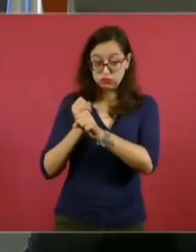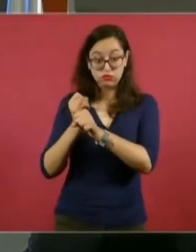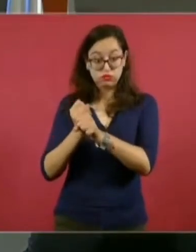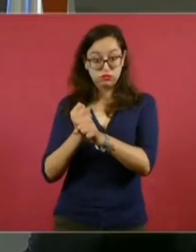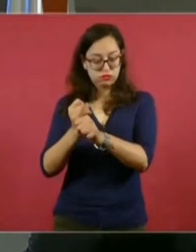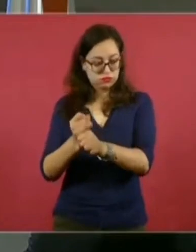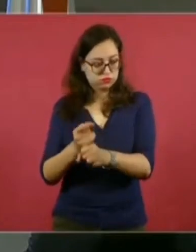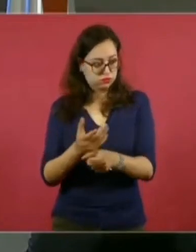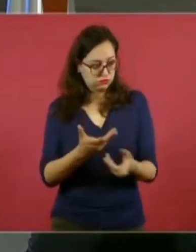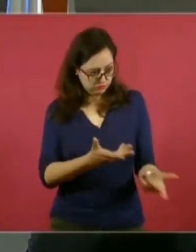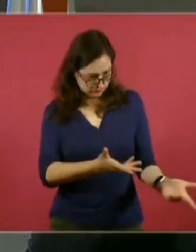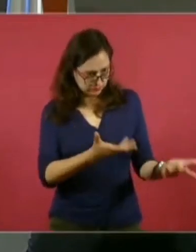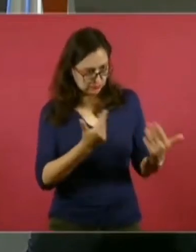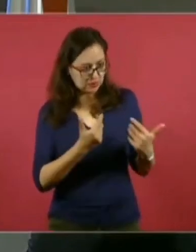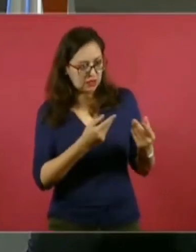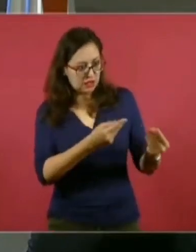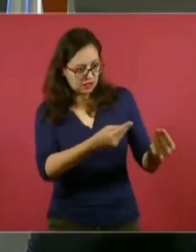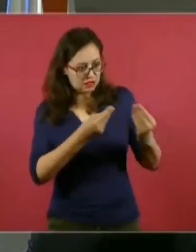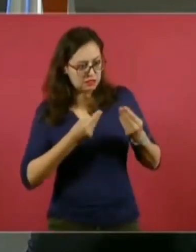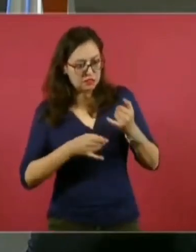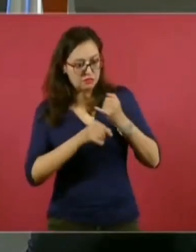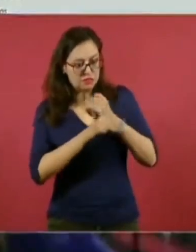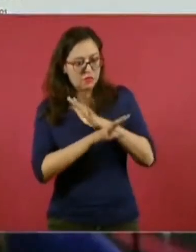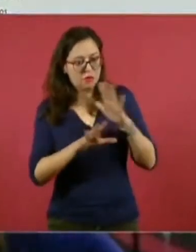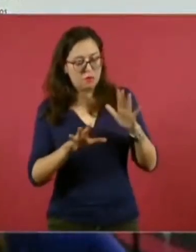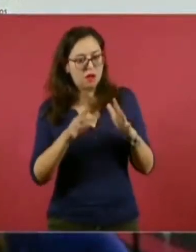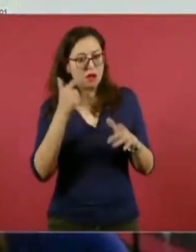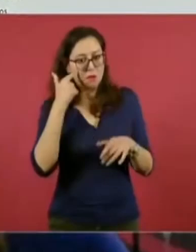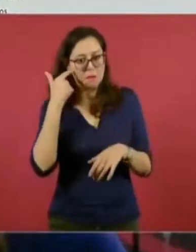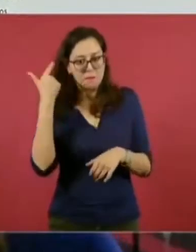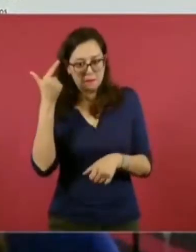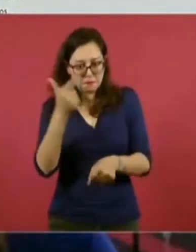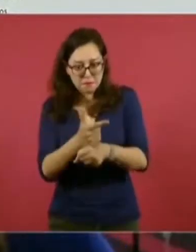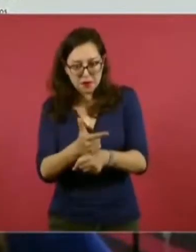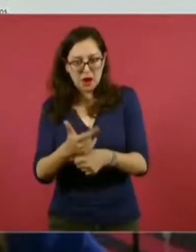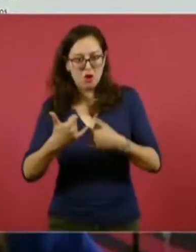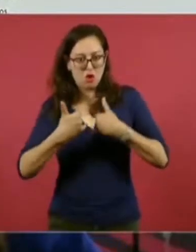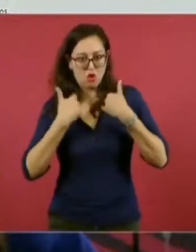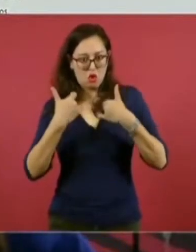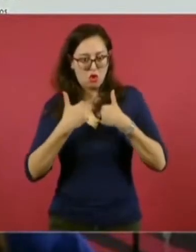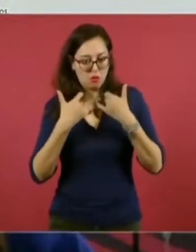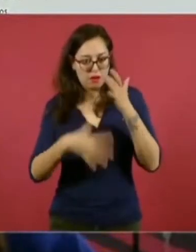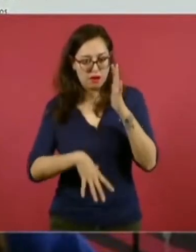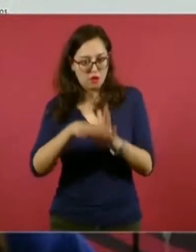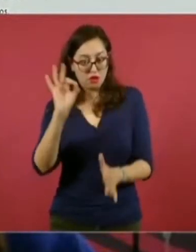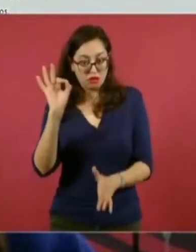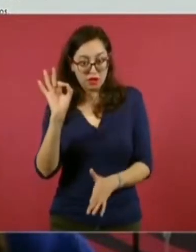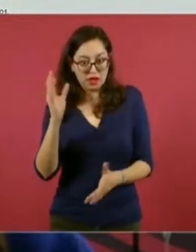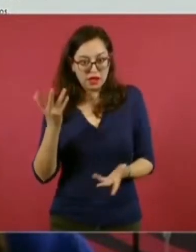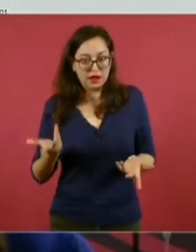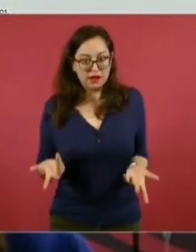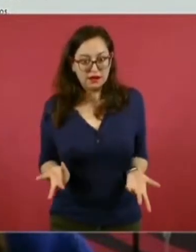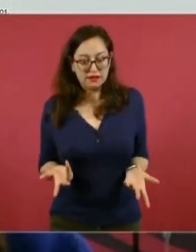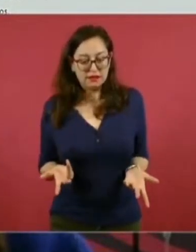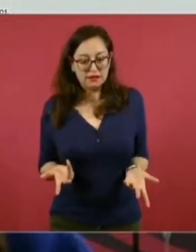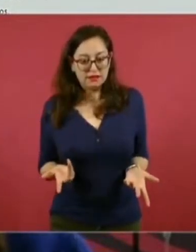a esclarecer los hechos realmente y a encontrar a los jóvenes.